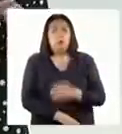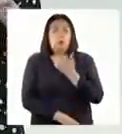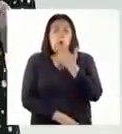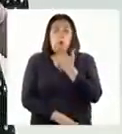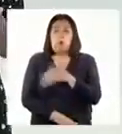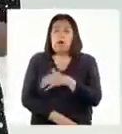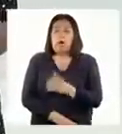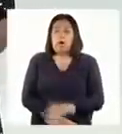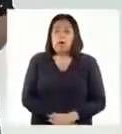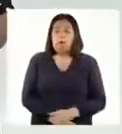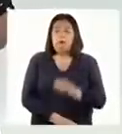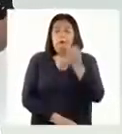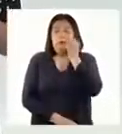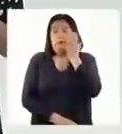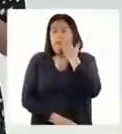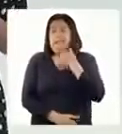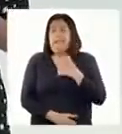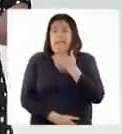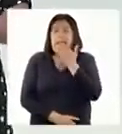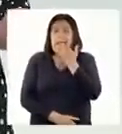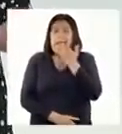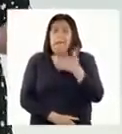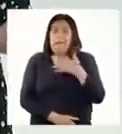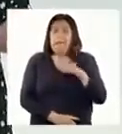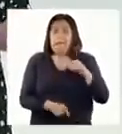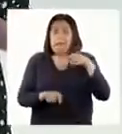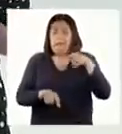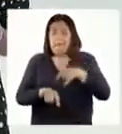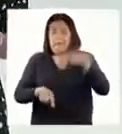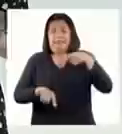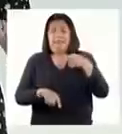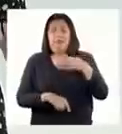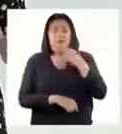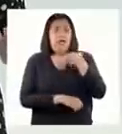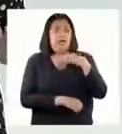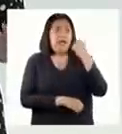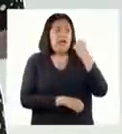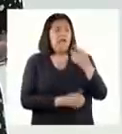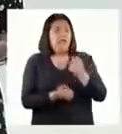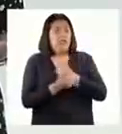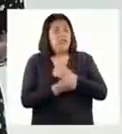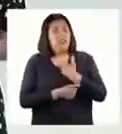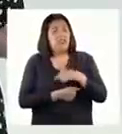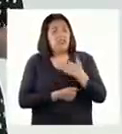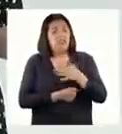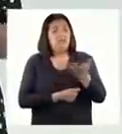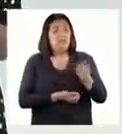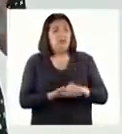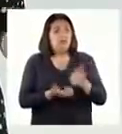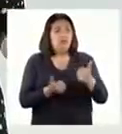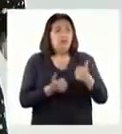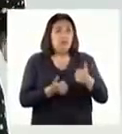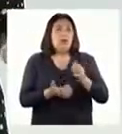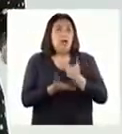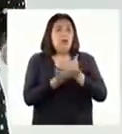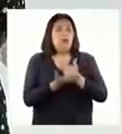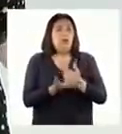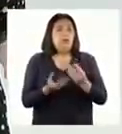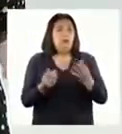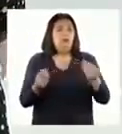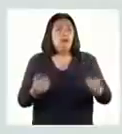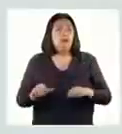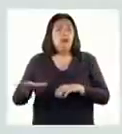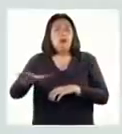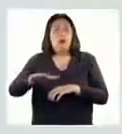¡Wow! Aunque las abejas me dan un poquito de miedo por la picadura, ahora empiezo a quererlas porque finalmente hacen mucho por los ecosistemas en